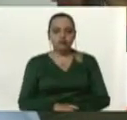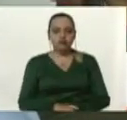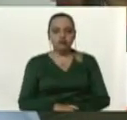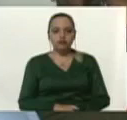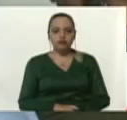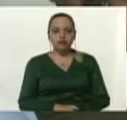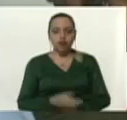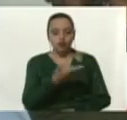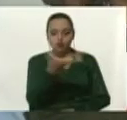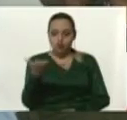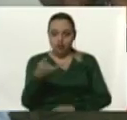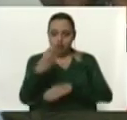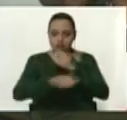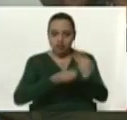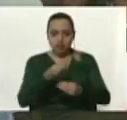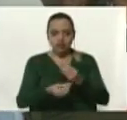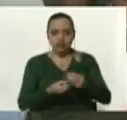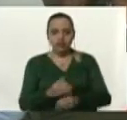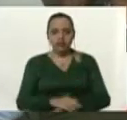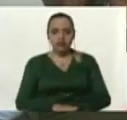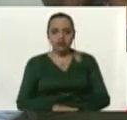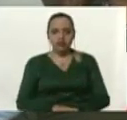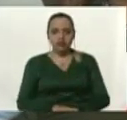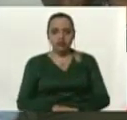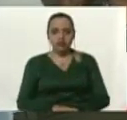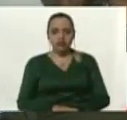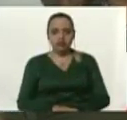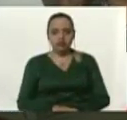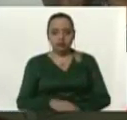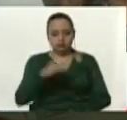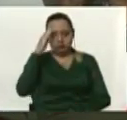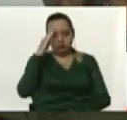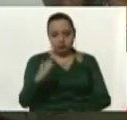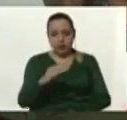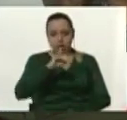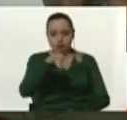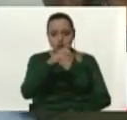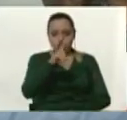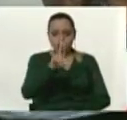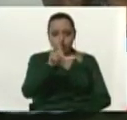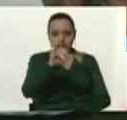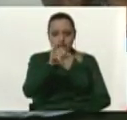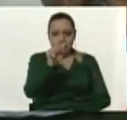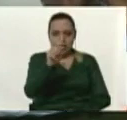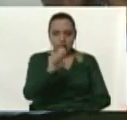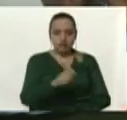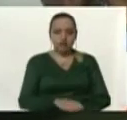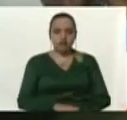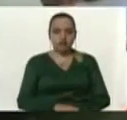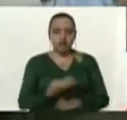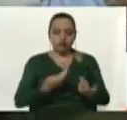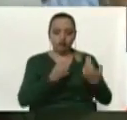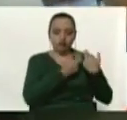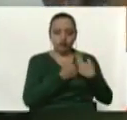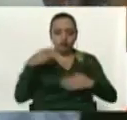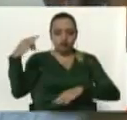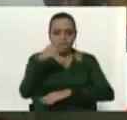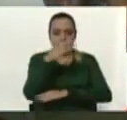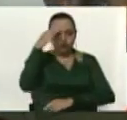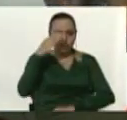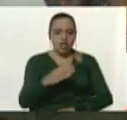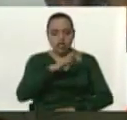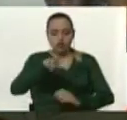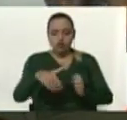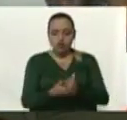han hecho ustedes, mayor general Pedro Juliá, comandante general de la aviación militar, y a todo su estado